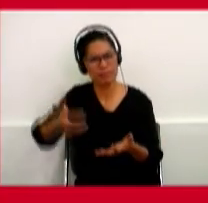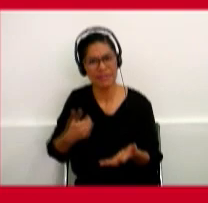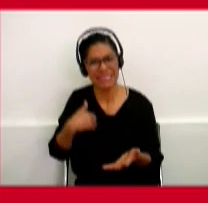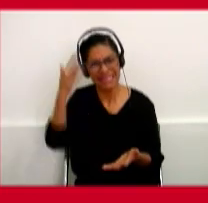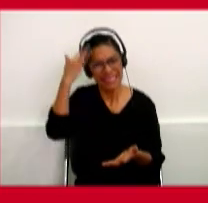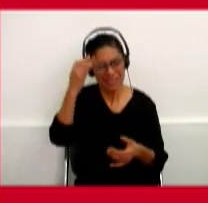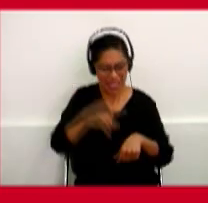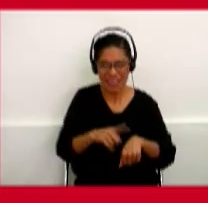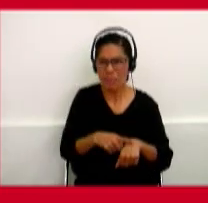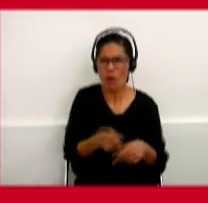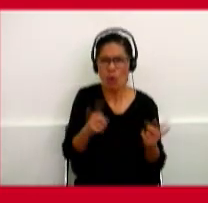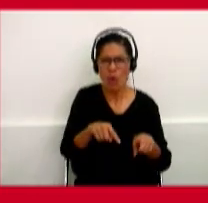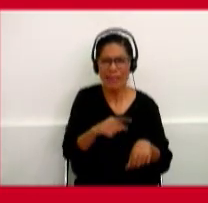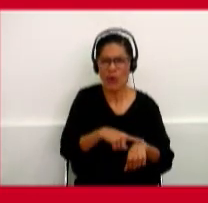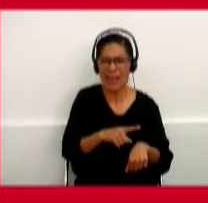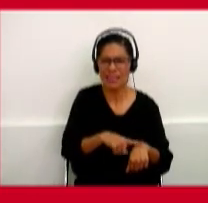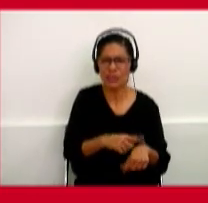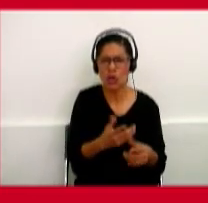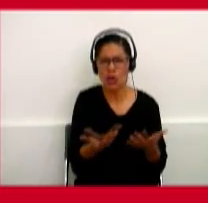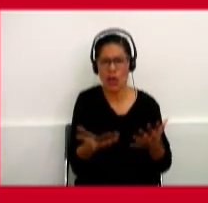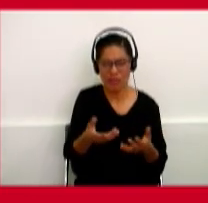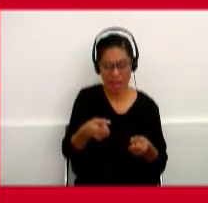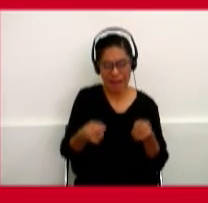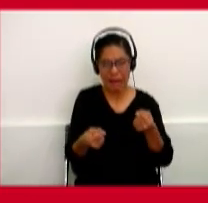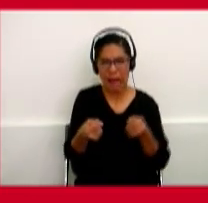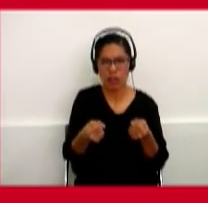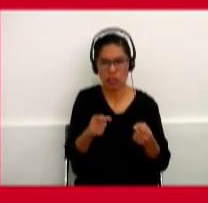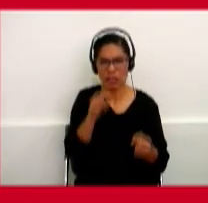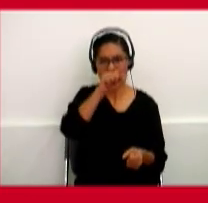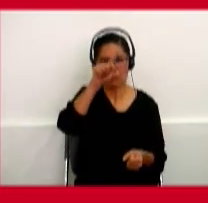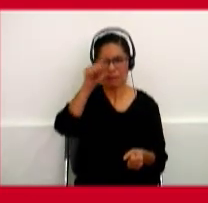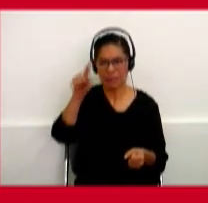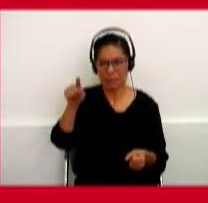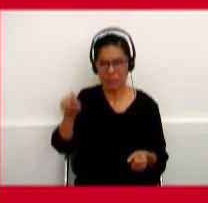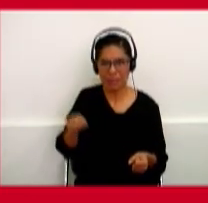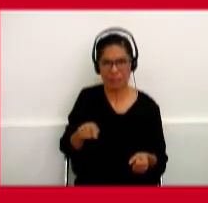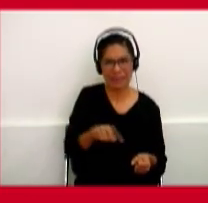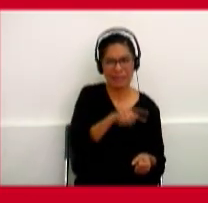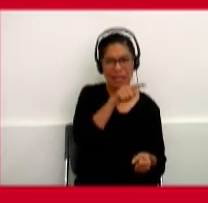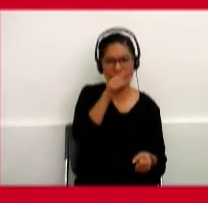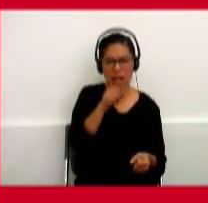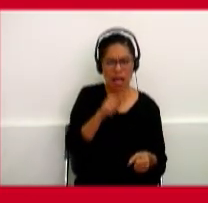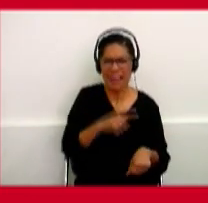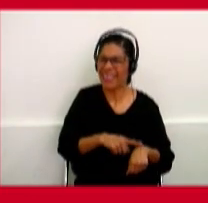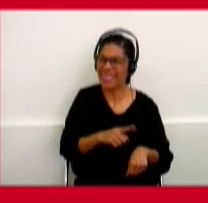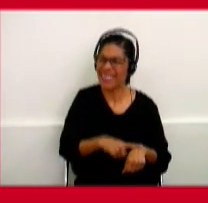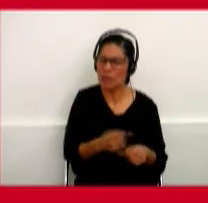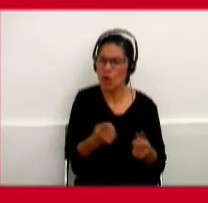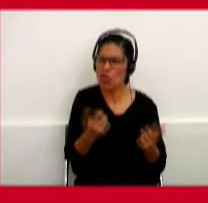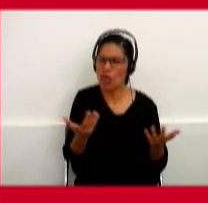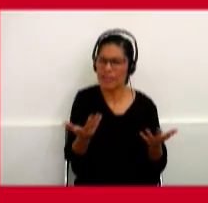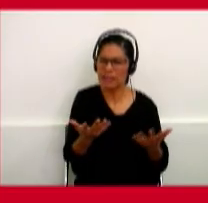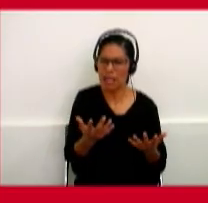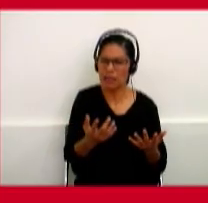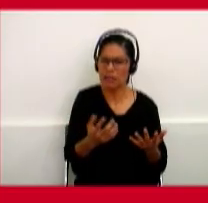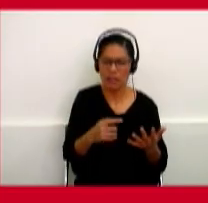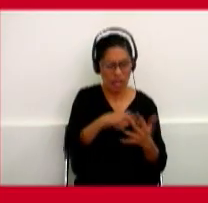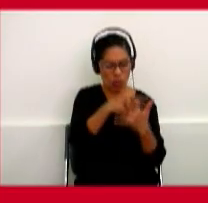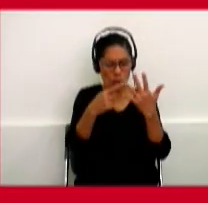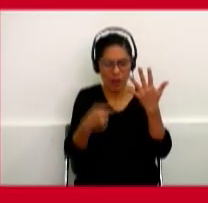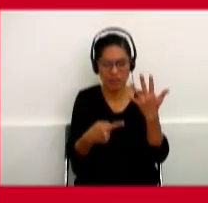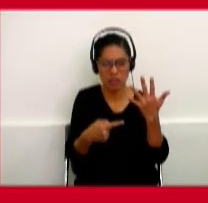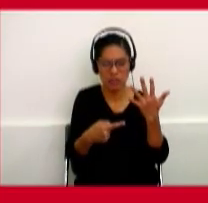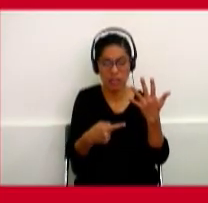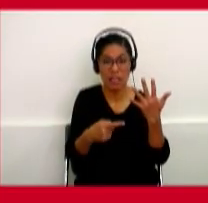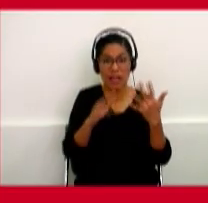los camiones, informar a los operadores de qué es lo que hacen los camiones en cada punto de tiempo y particularmente identificar cualquier